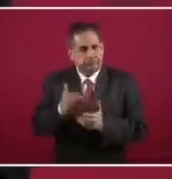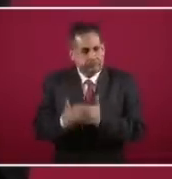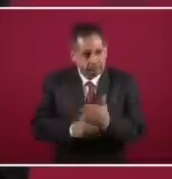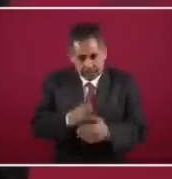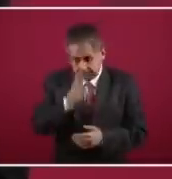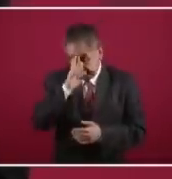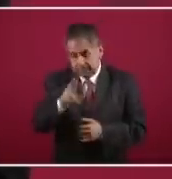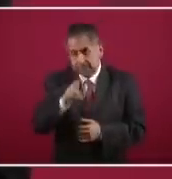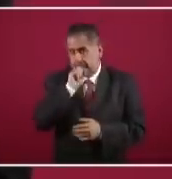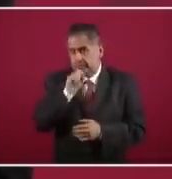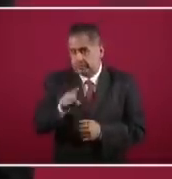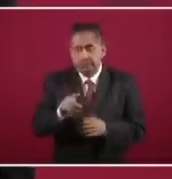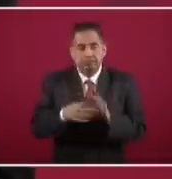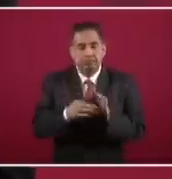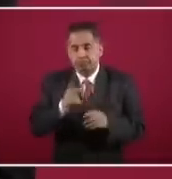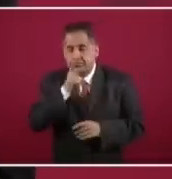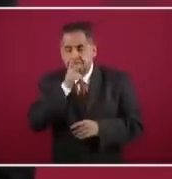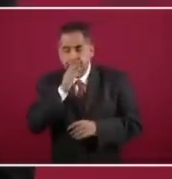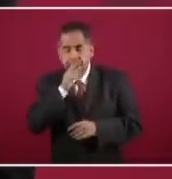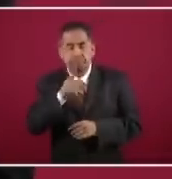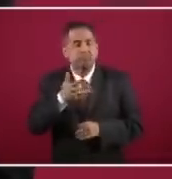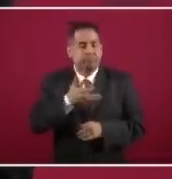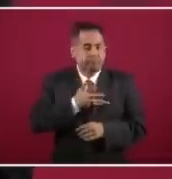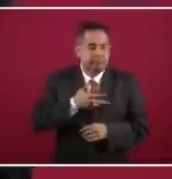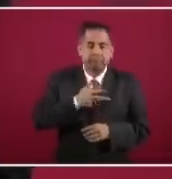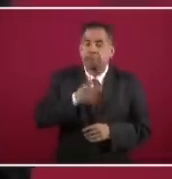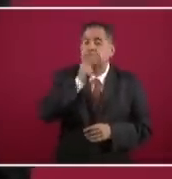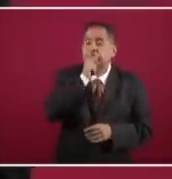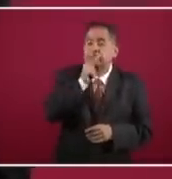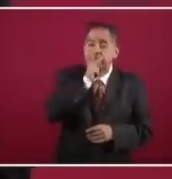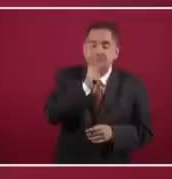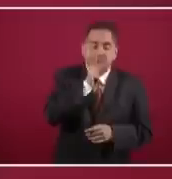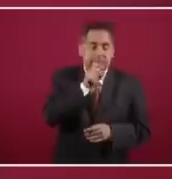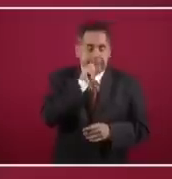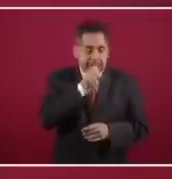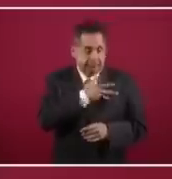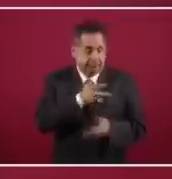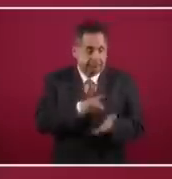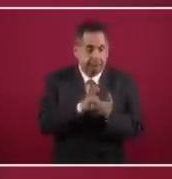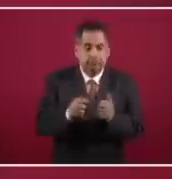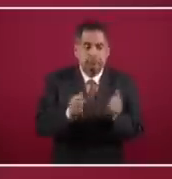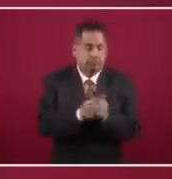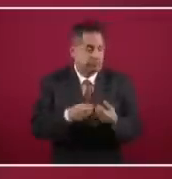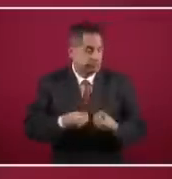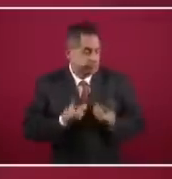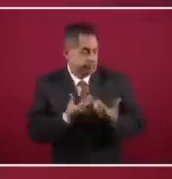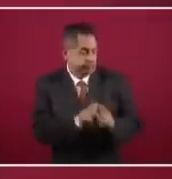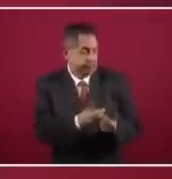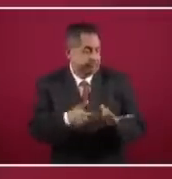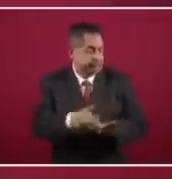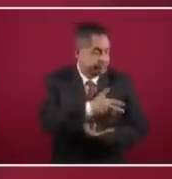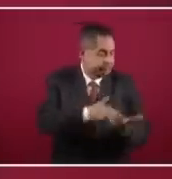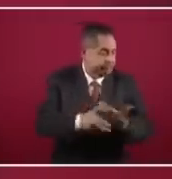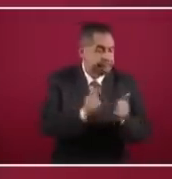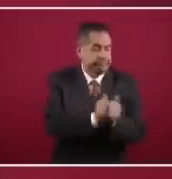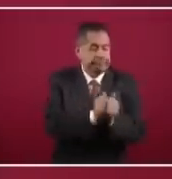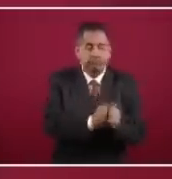respeto, también los padres tienen el derecho a convivir con los hijos y de participar en su